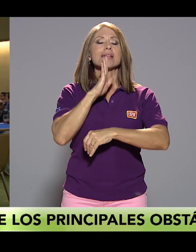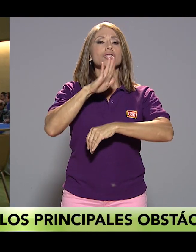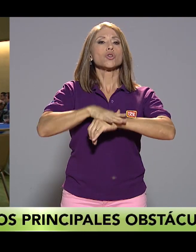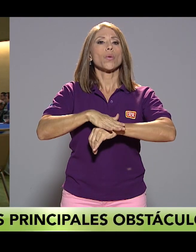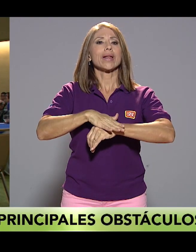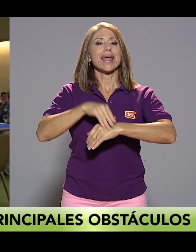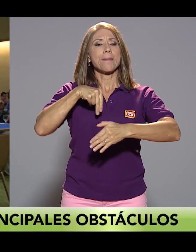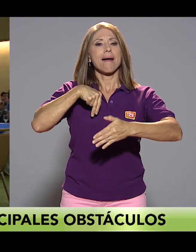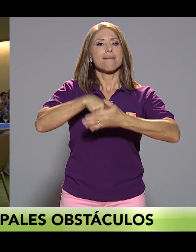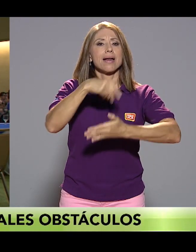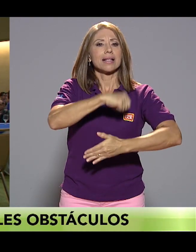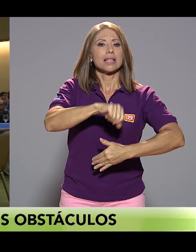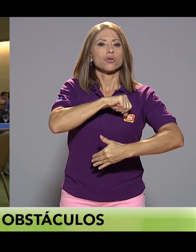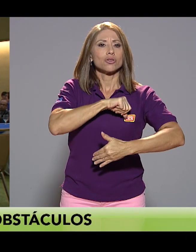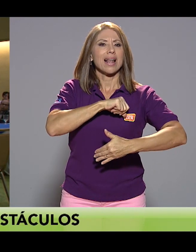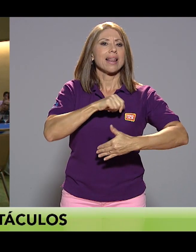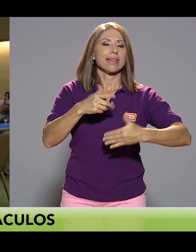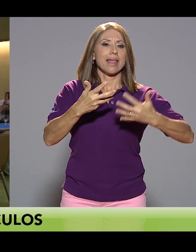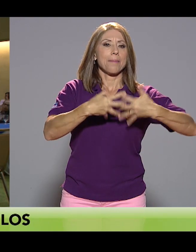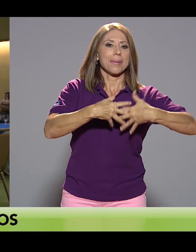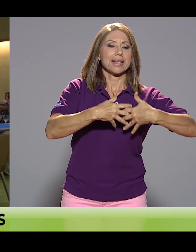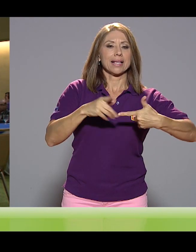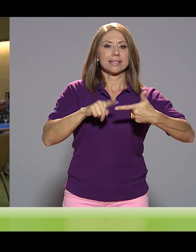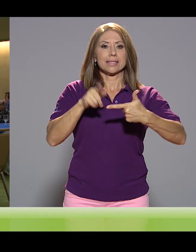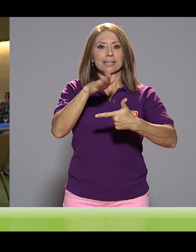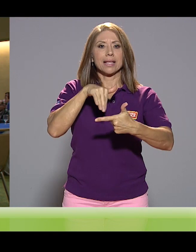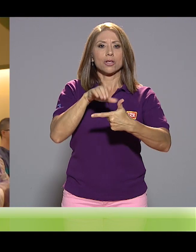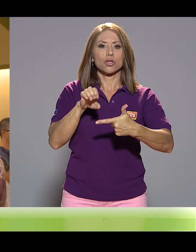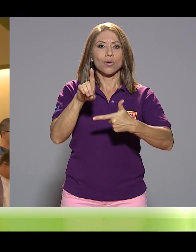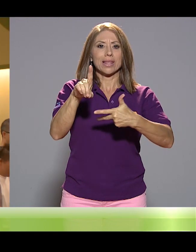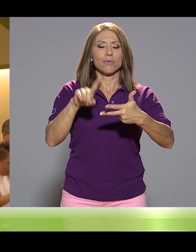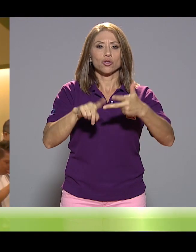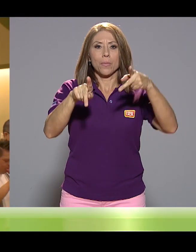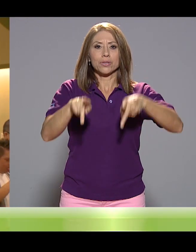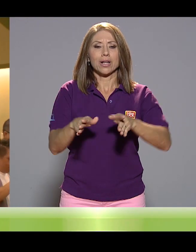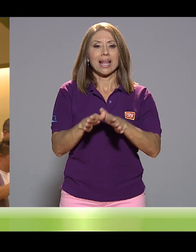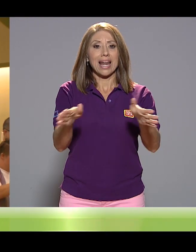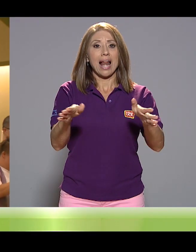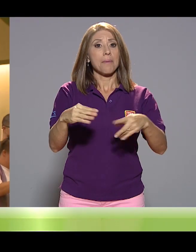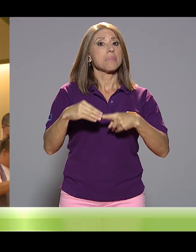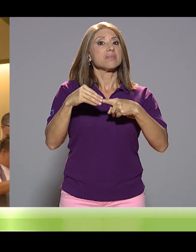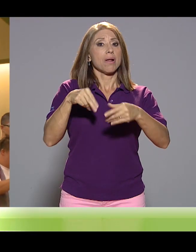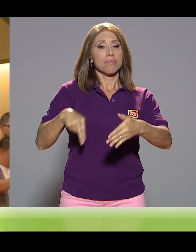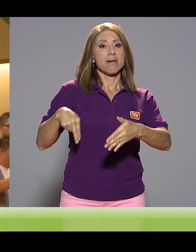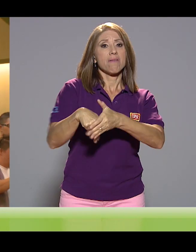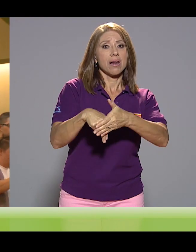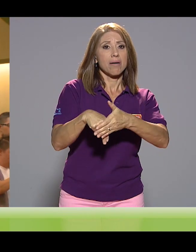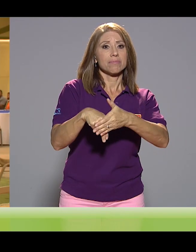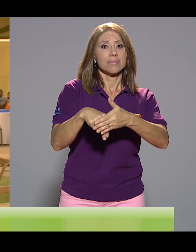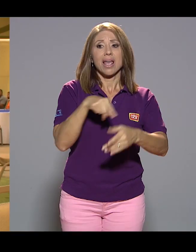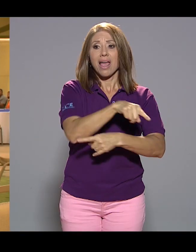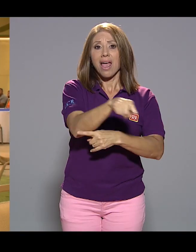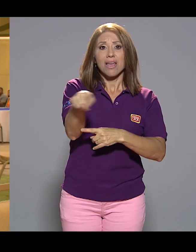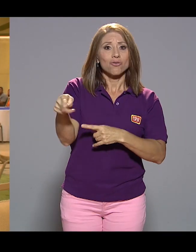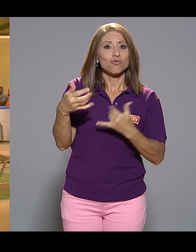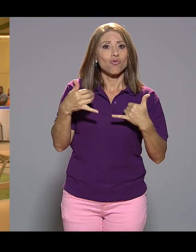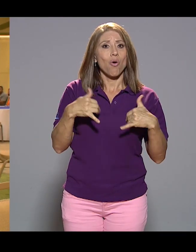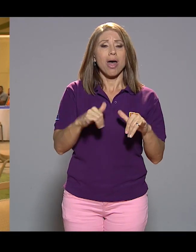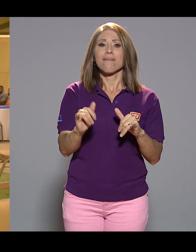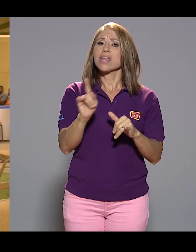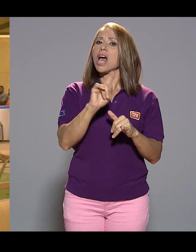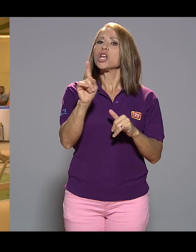mismas instituciones se señala la barrera actitudinal de empresas, centros educativos y la sociedad en general como una de las